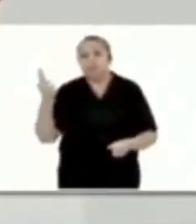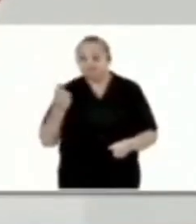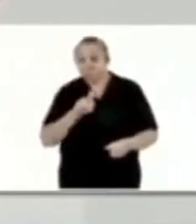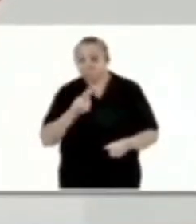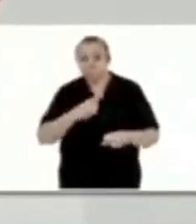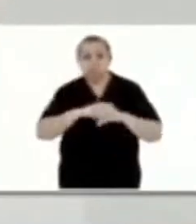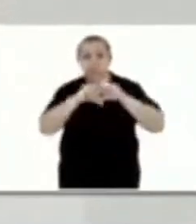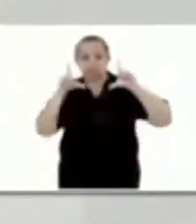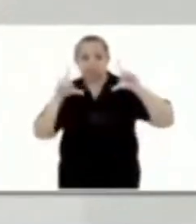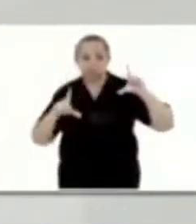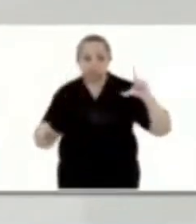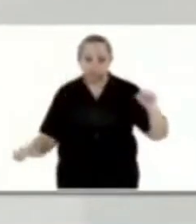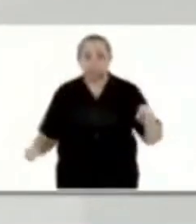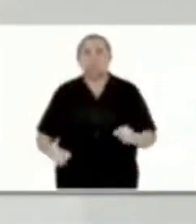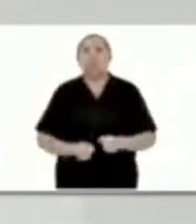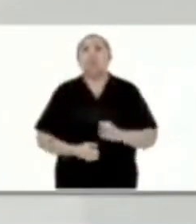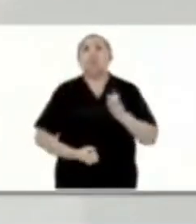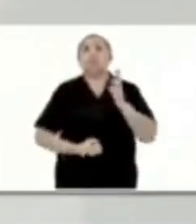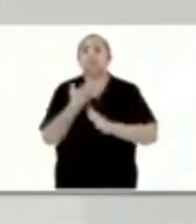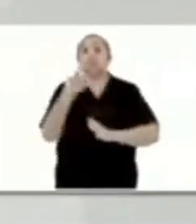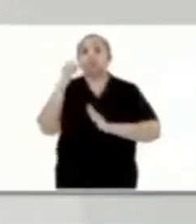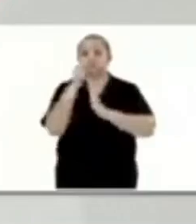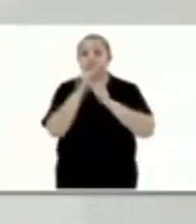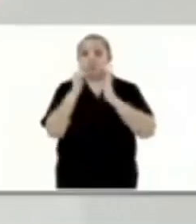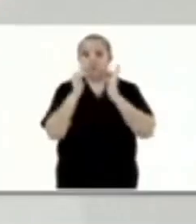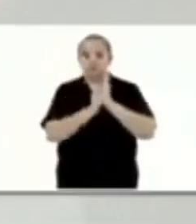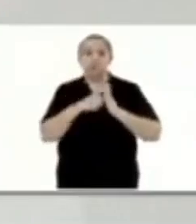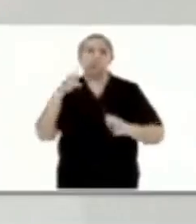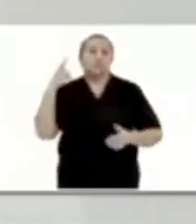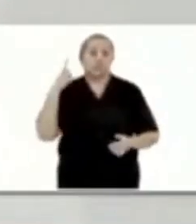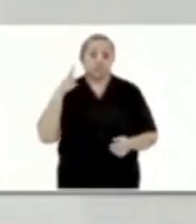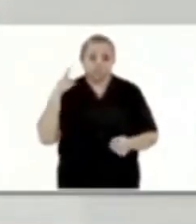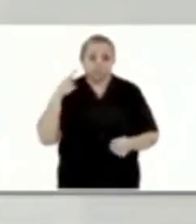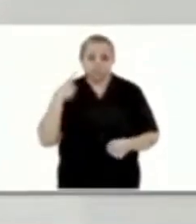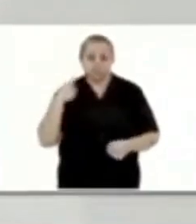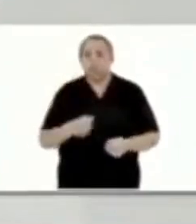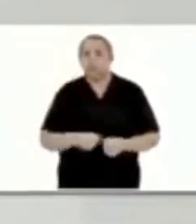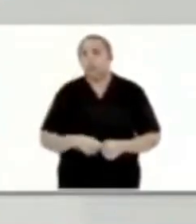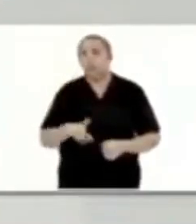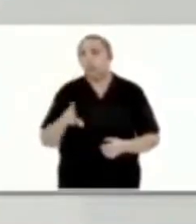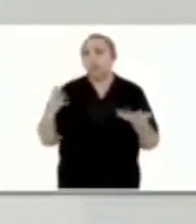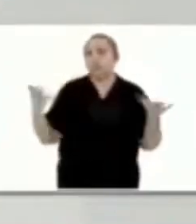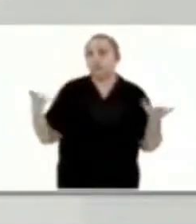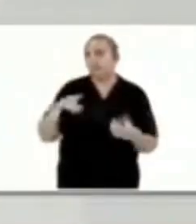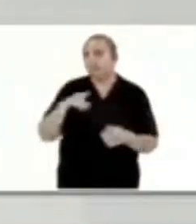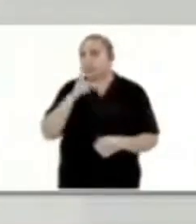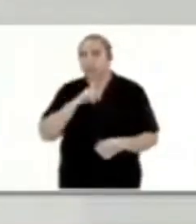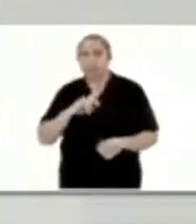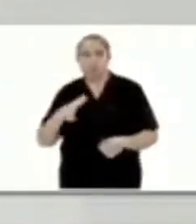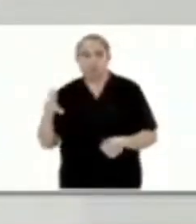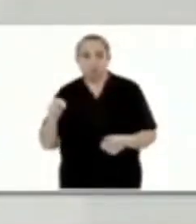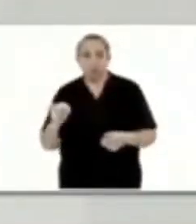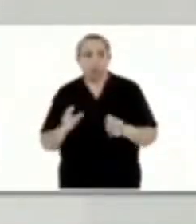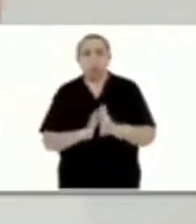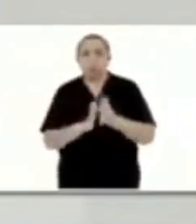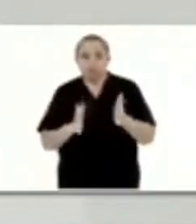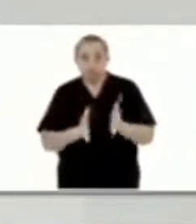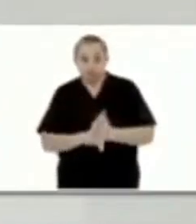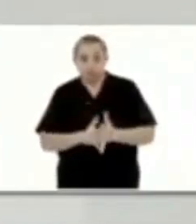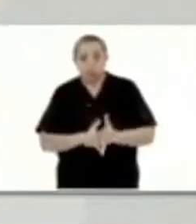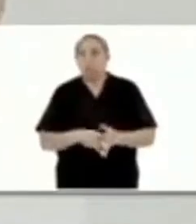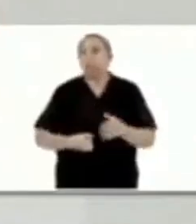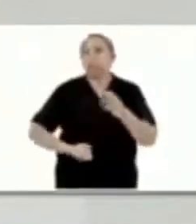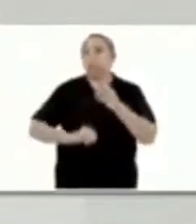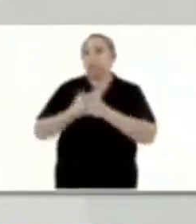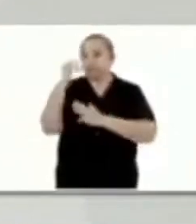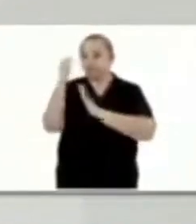nuestro país, un nuevo sistema político que no finja que la sociedad civil participa, un